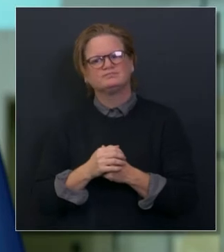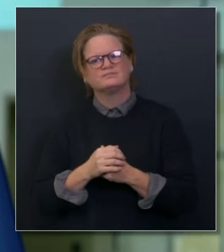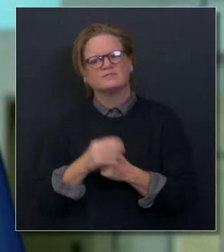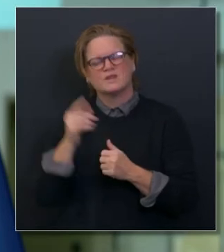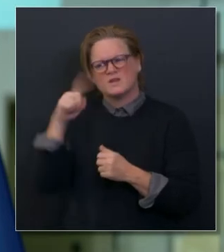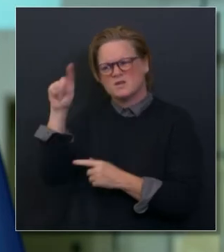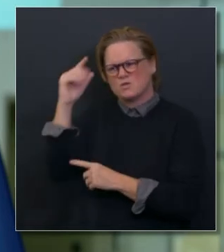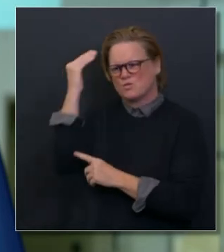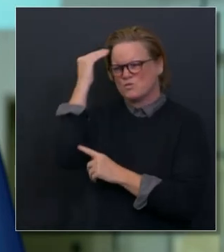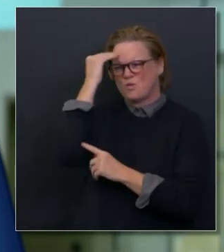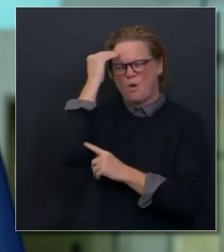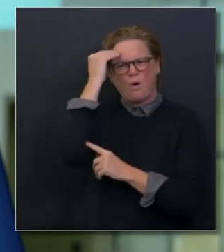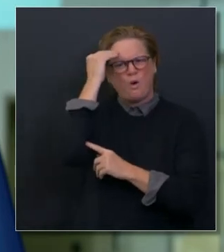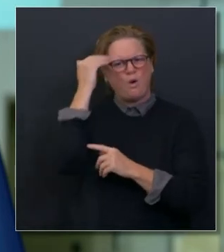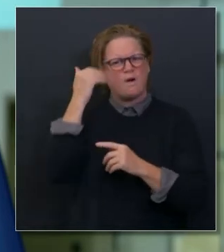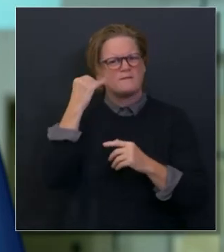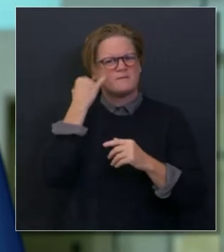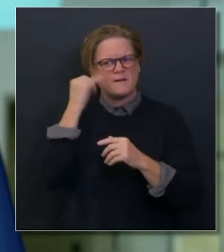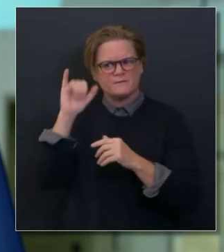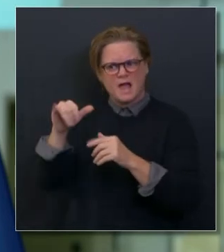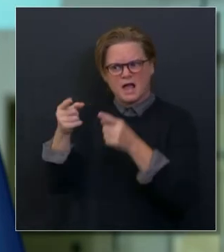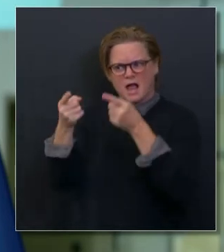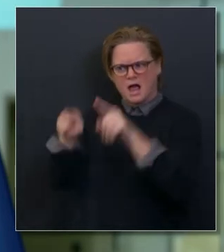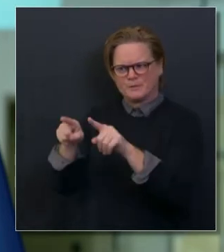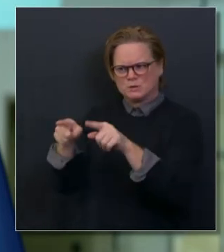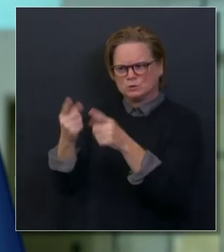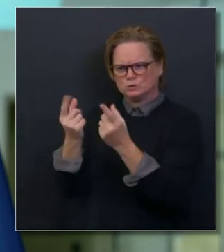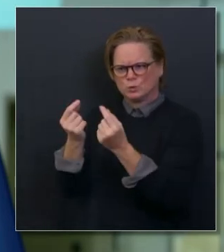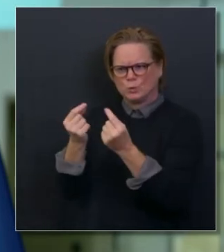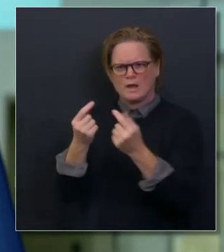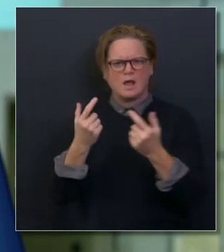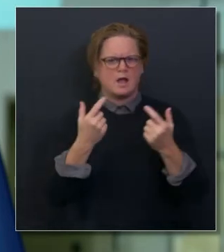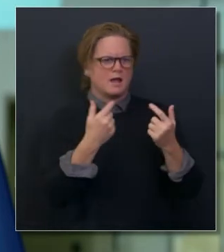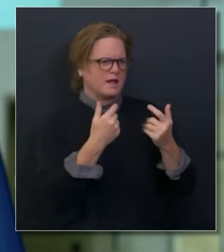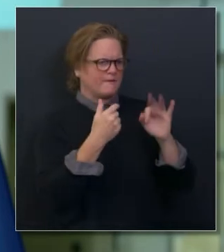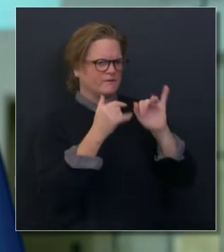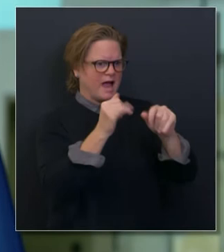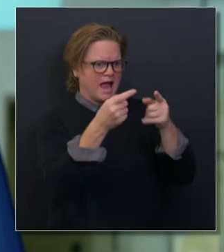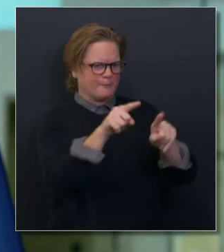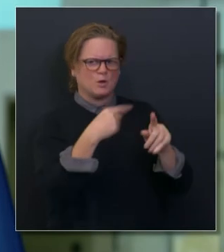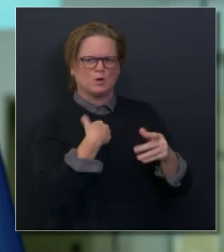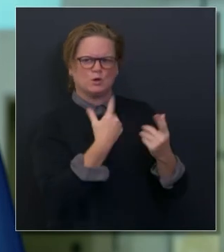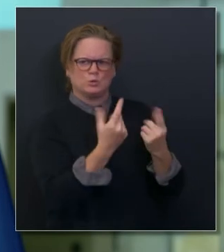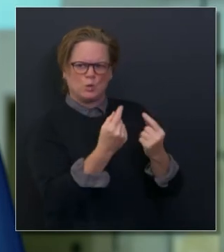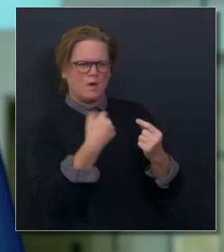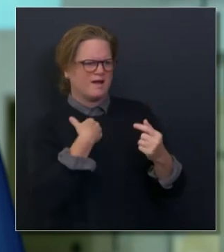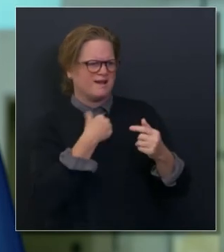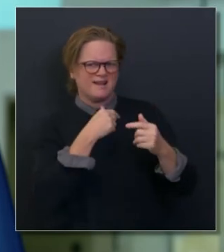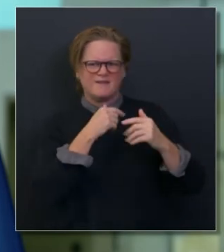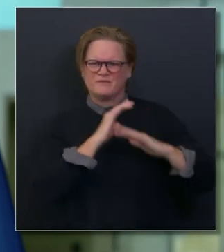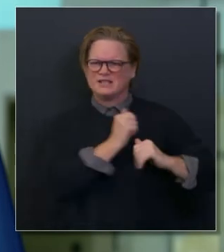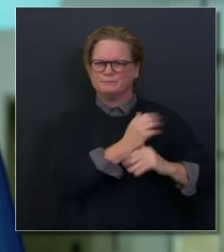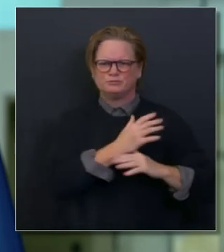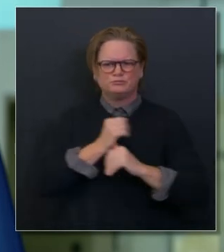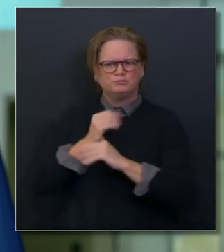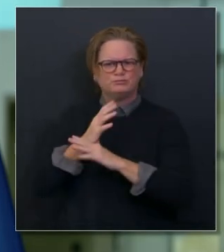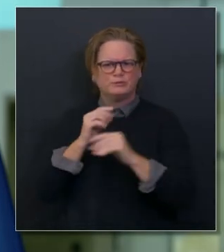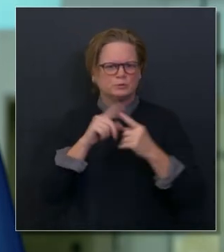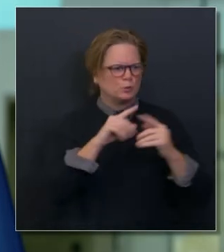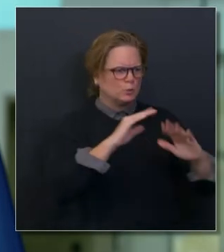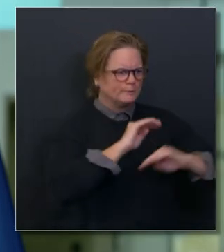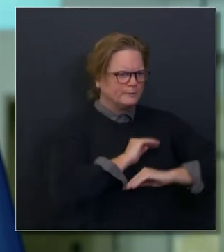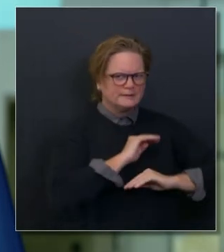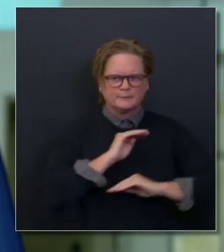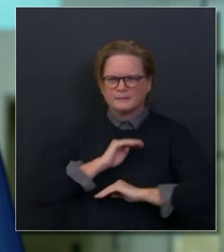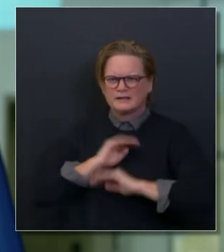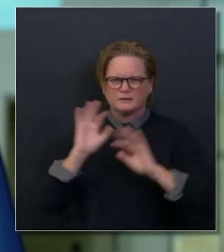de planificación. Para ser actualizados, muchos se consideren adicionalmente al trabajo que se hace en el estado.